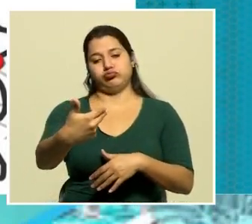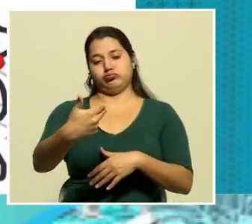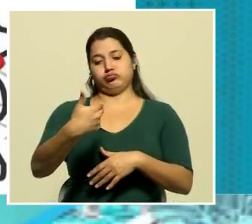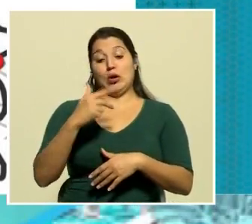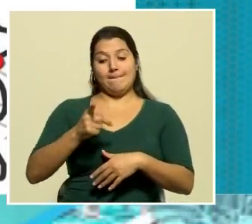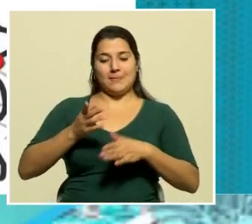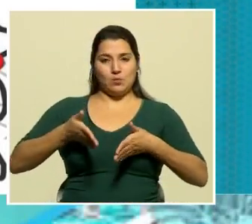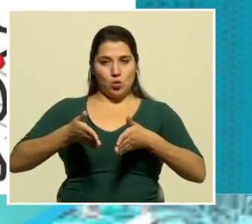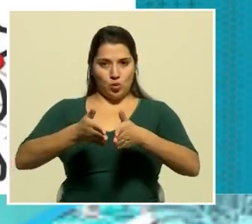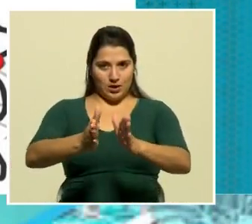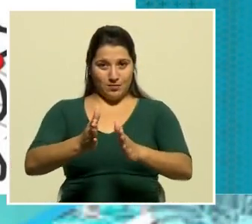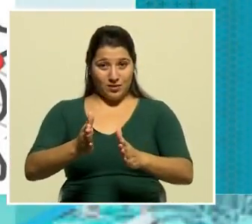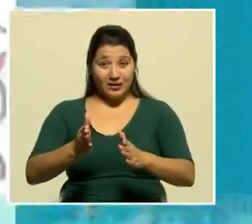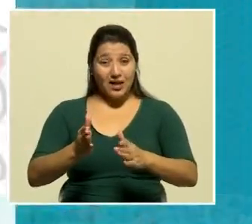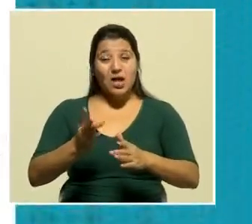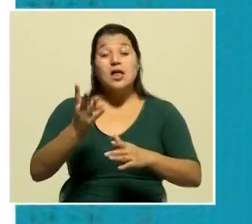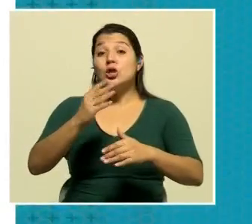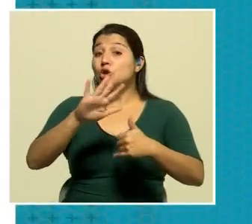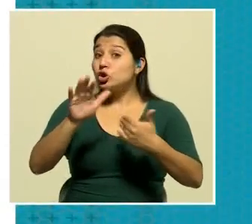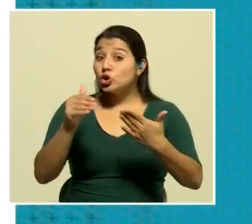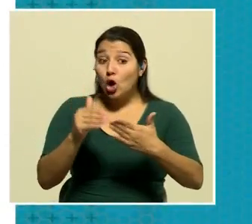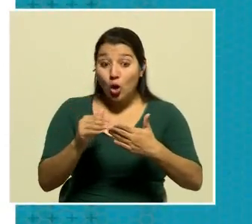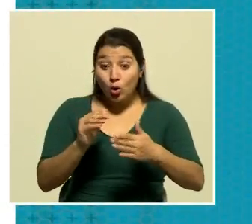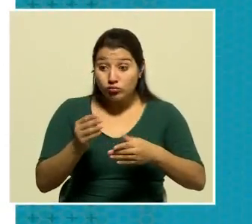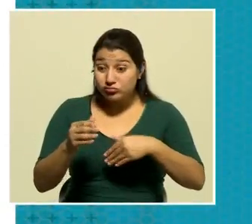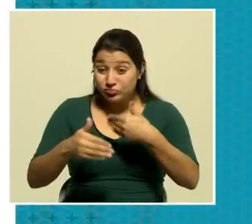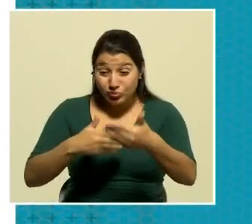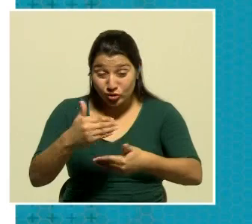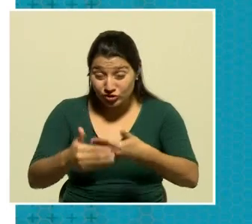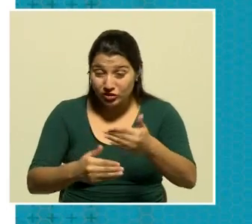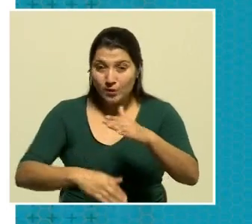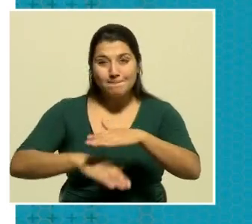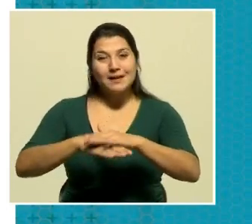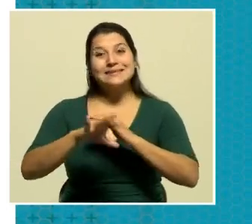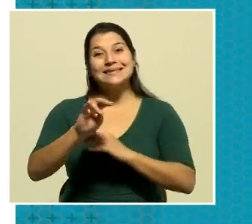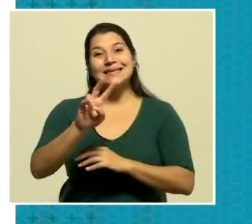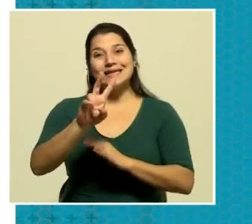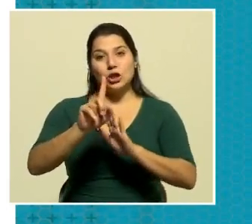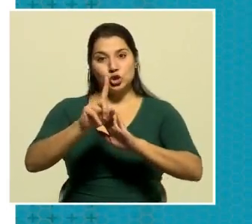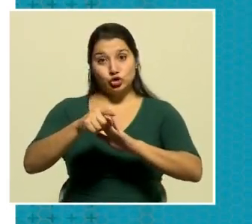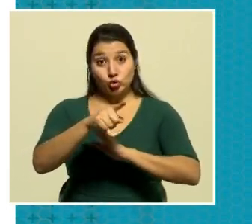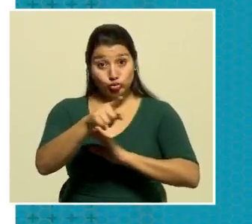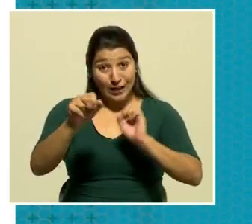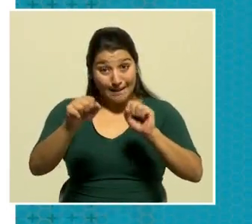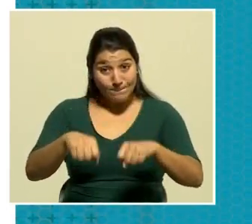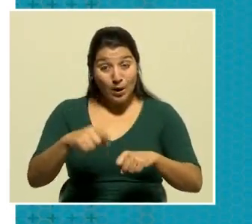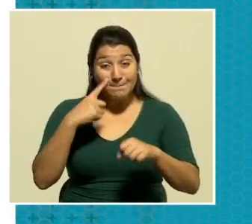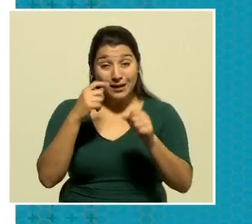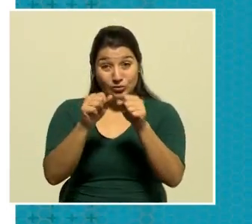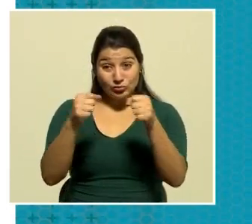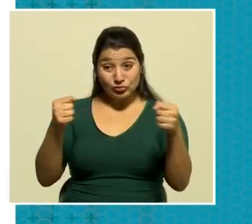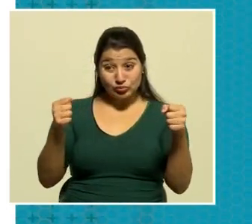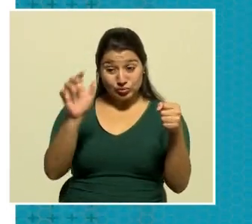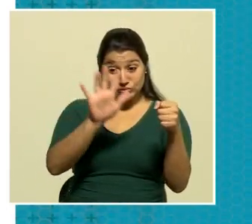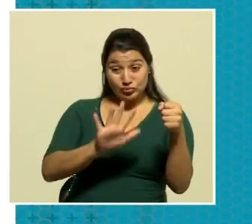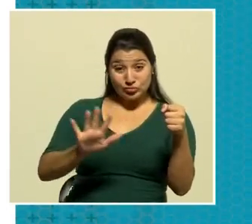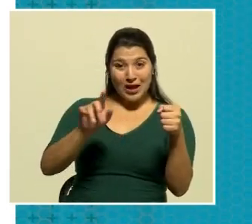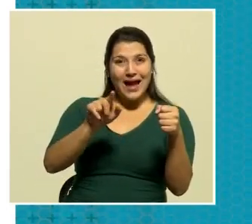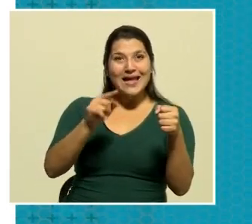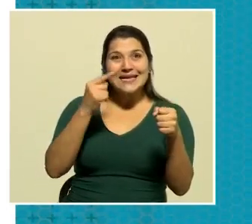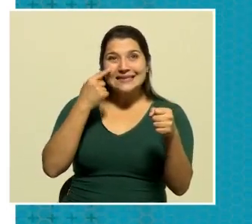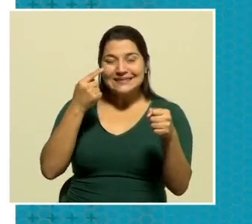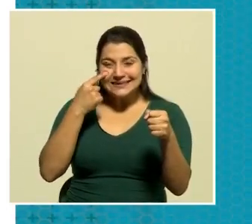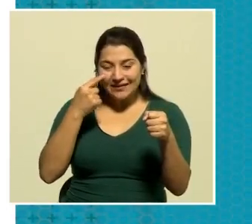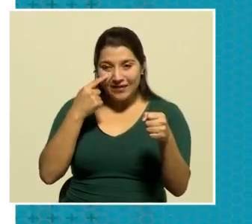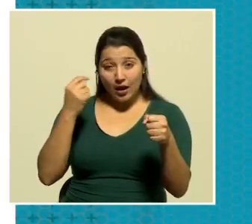vemos en el mapa que tenemos en pantalla, podemos ver cómo de alguna forma los trailers hacen su recorrido y